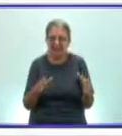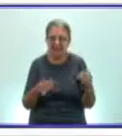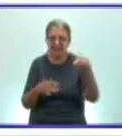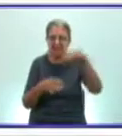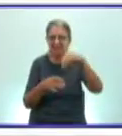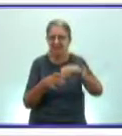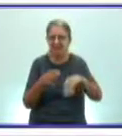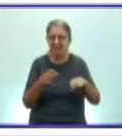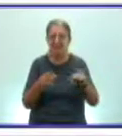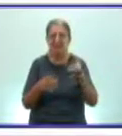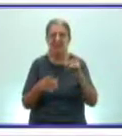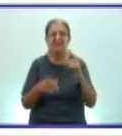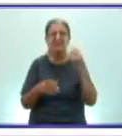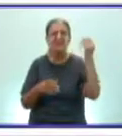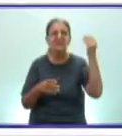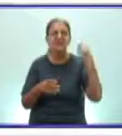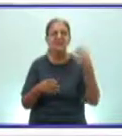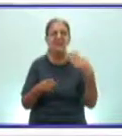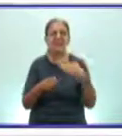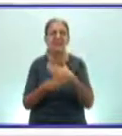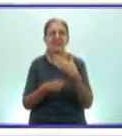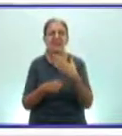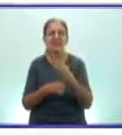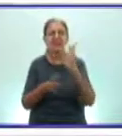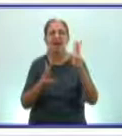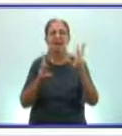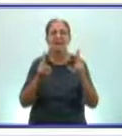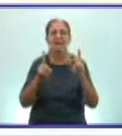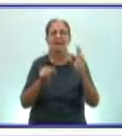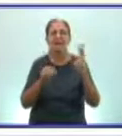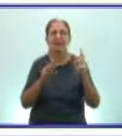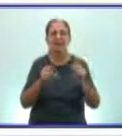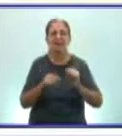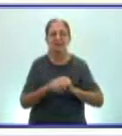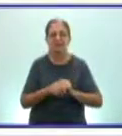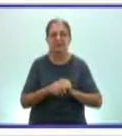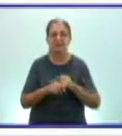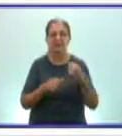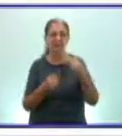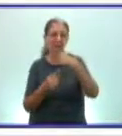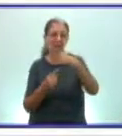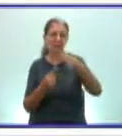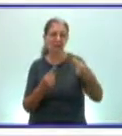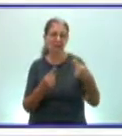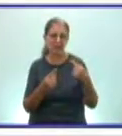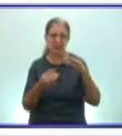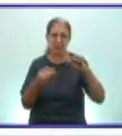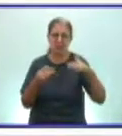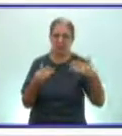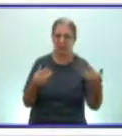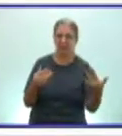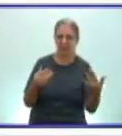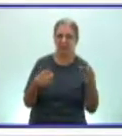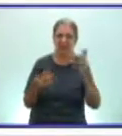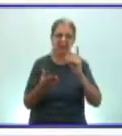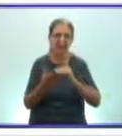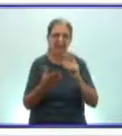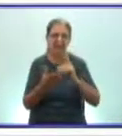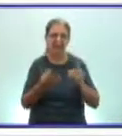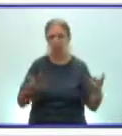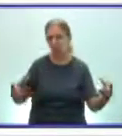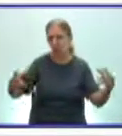media aritmética. Es el valor alrededor del cual se encuentran los datos de un conjunto de